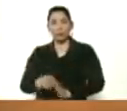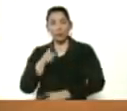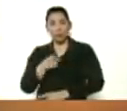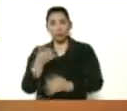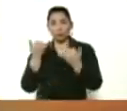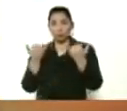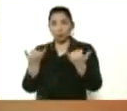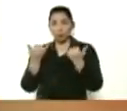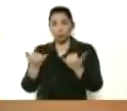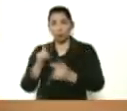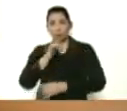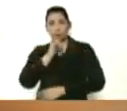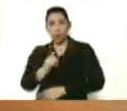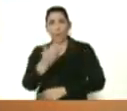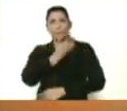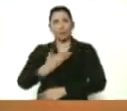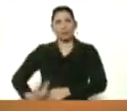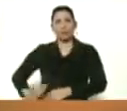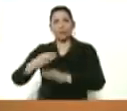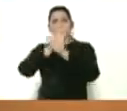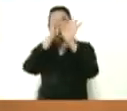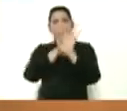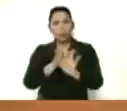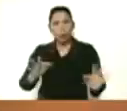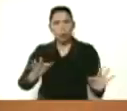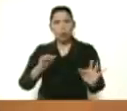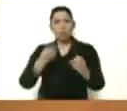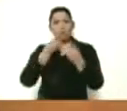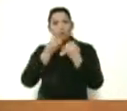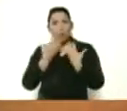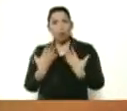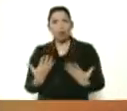que acaba de anunciar el presidente es la forma adecuada